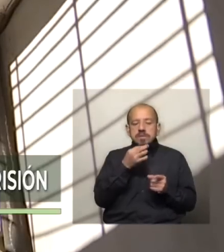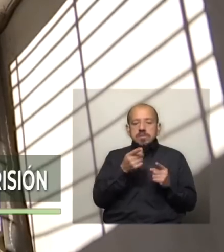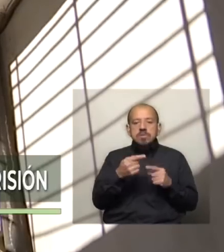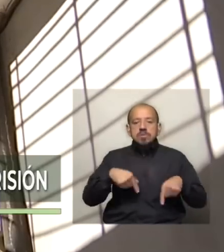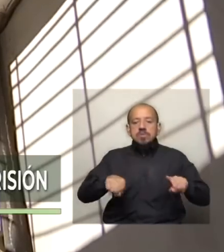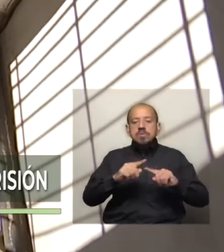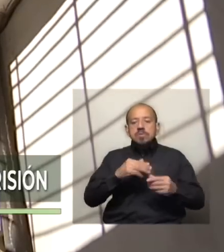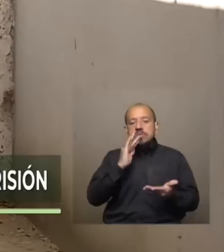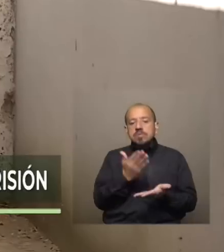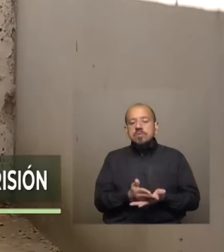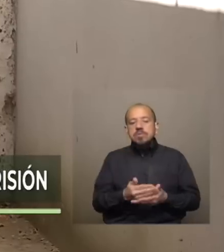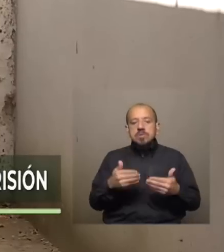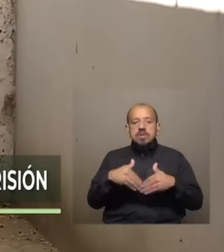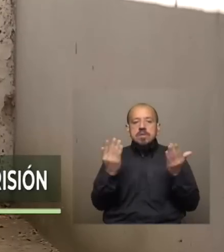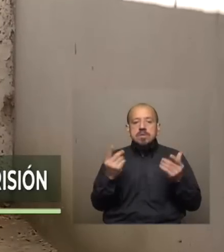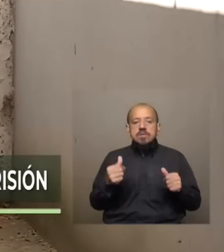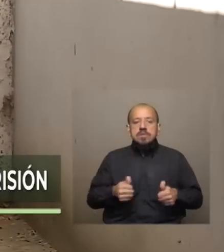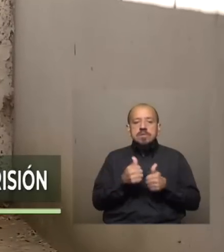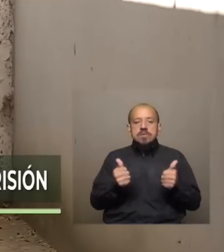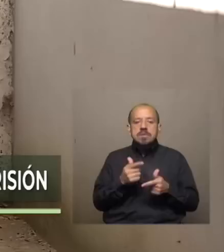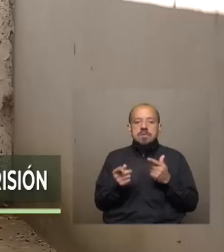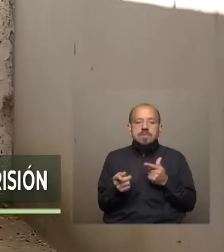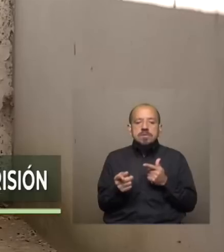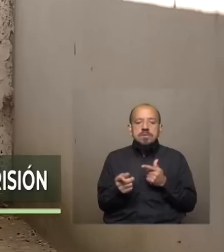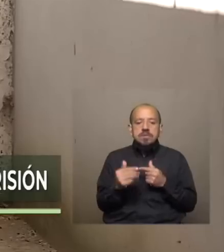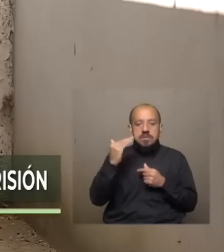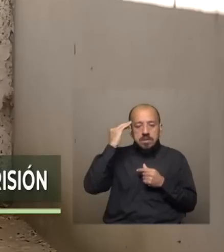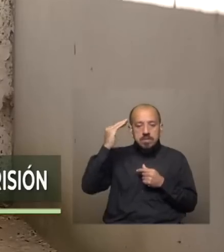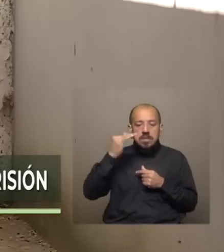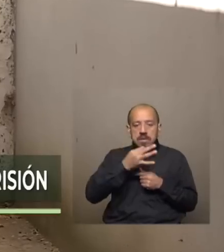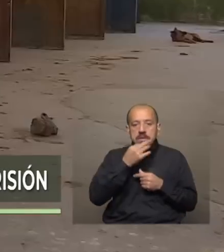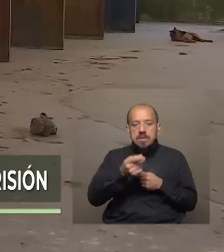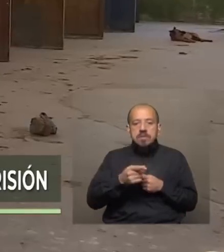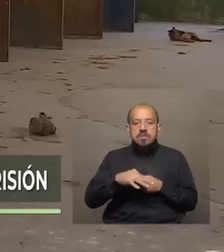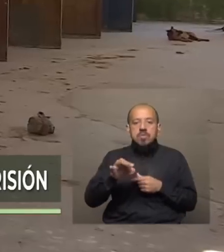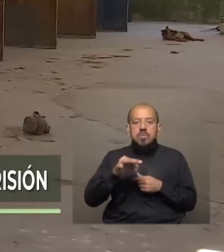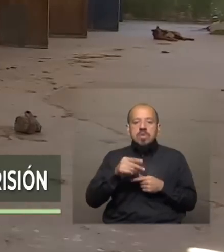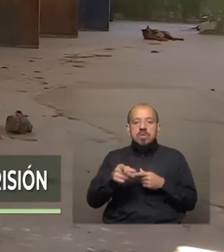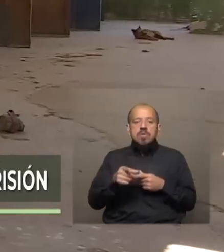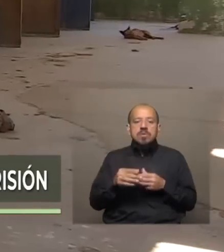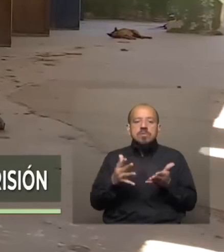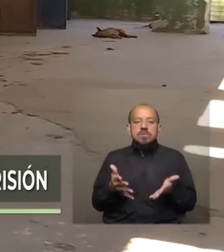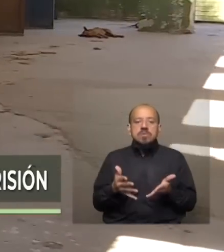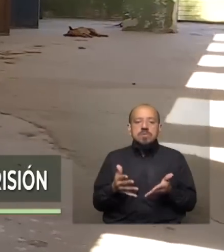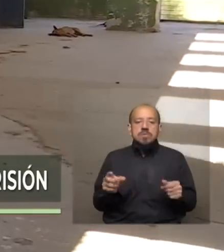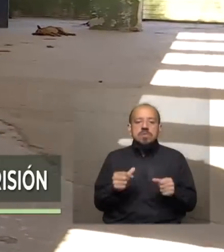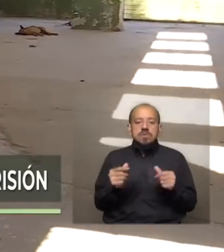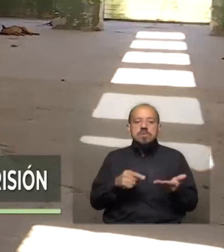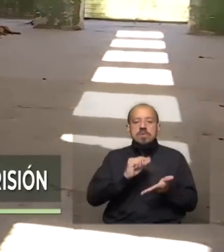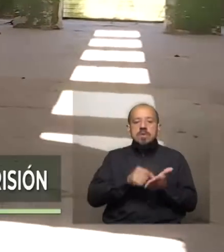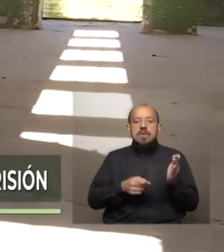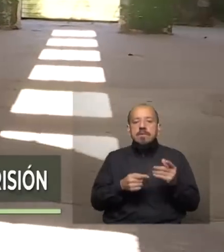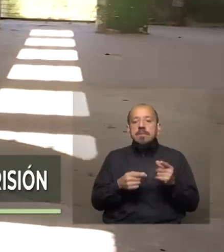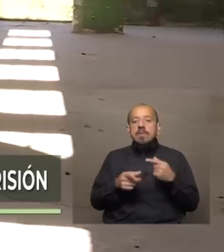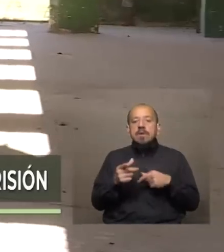con las condenas por delitos graves por actividades subversivas el militar alegó que su única función en ese caso fue recabar la firma de